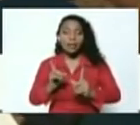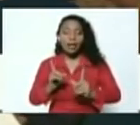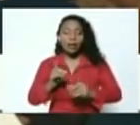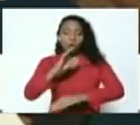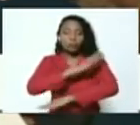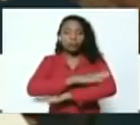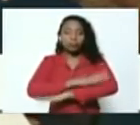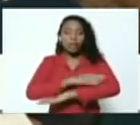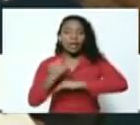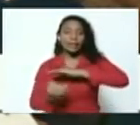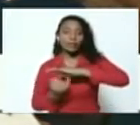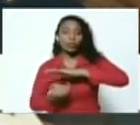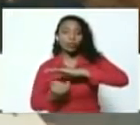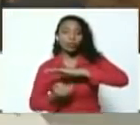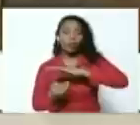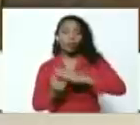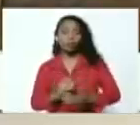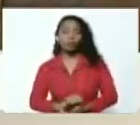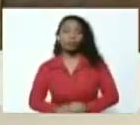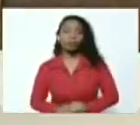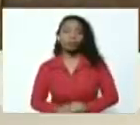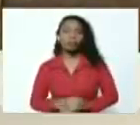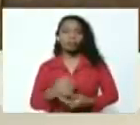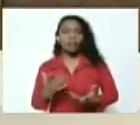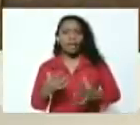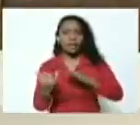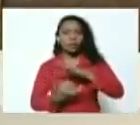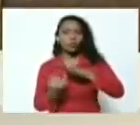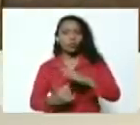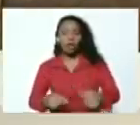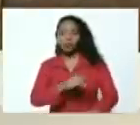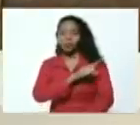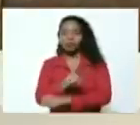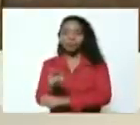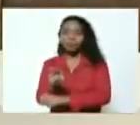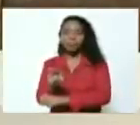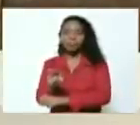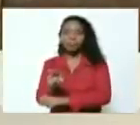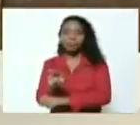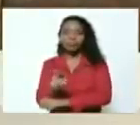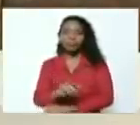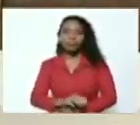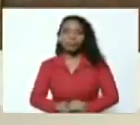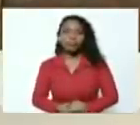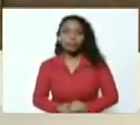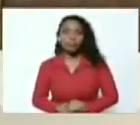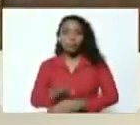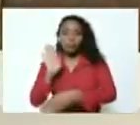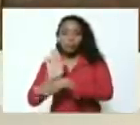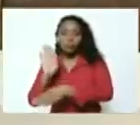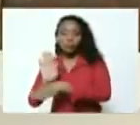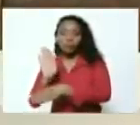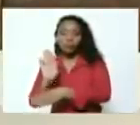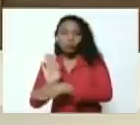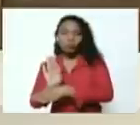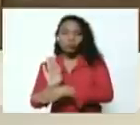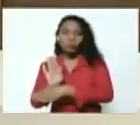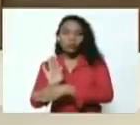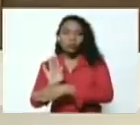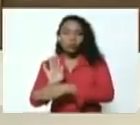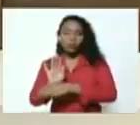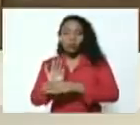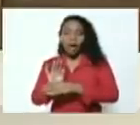de las instituciones, que las instituciones cumplan y protejan,